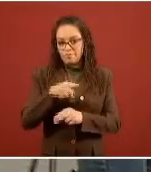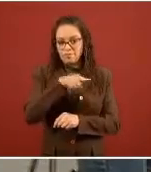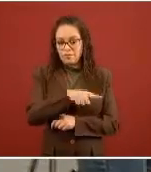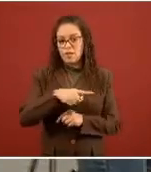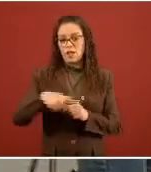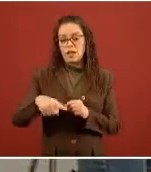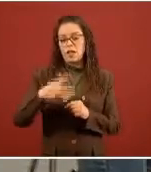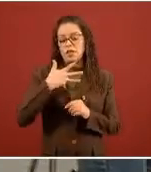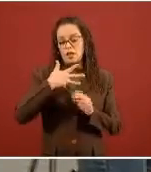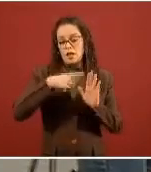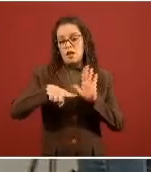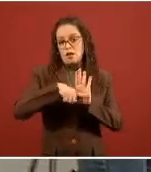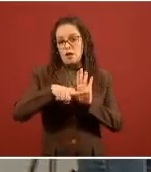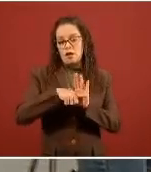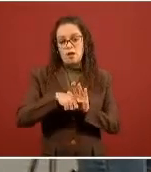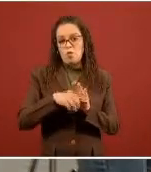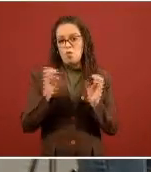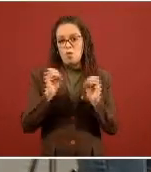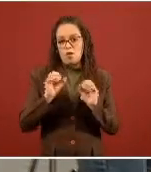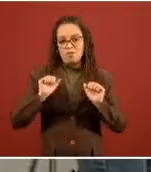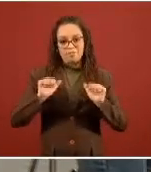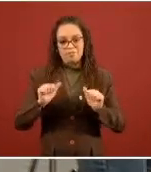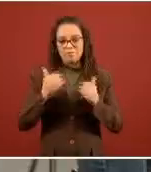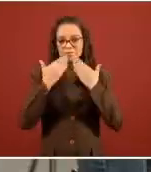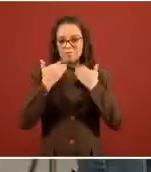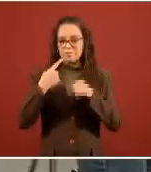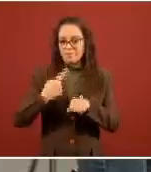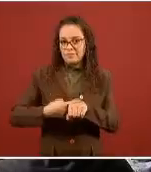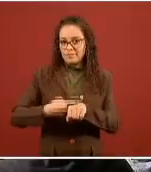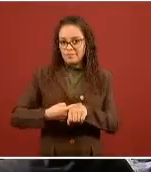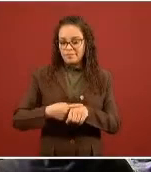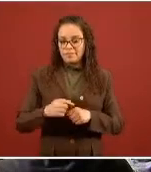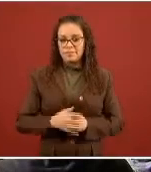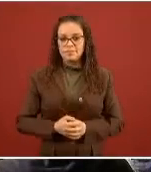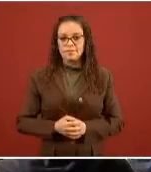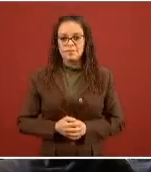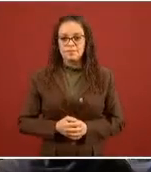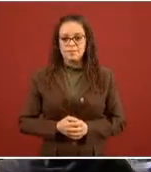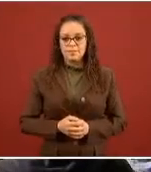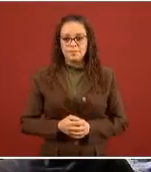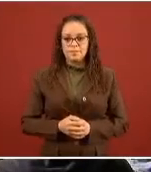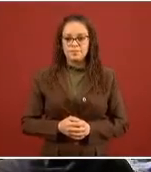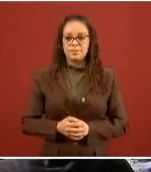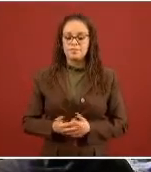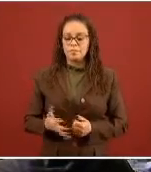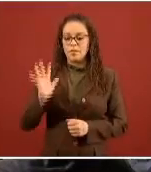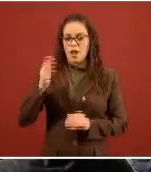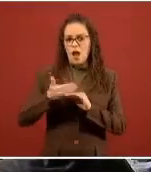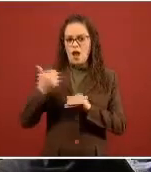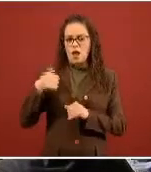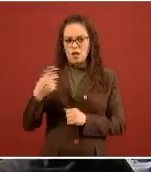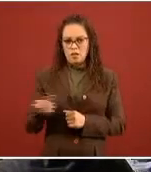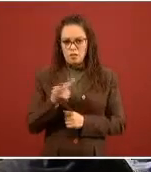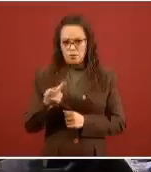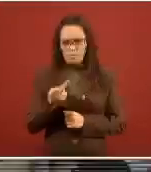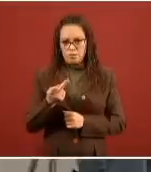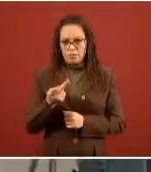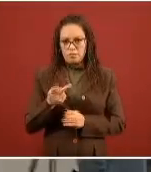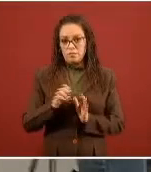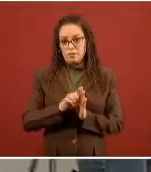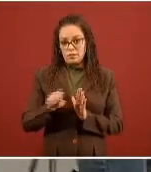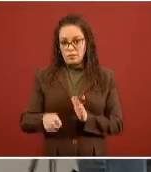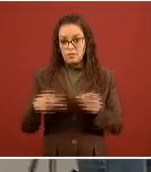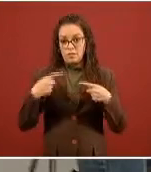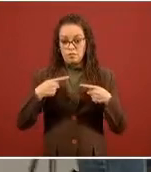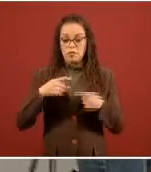infección? Porque esto va ligado con una pregunta que hice antes, de las personas que incluso pueden fallecer sin saber